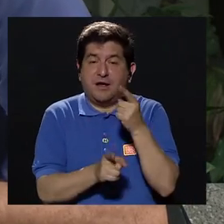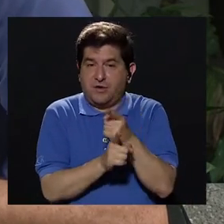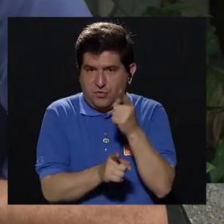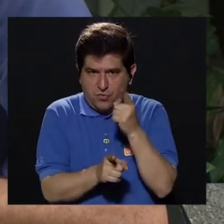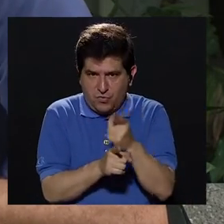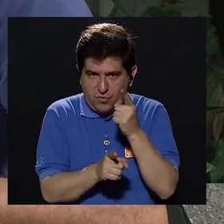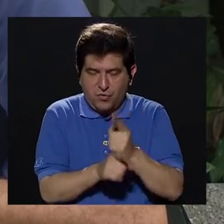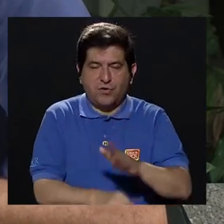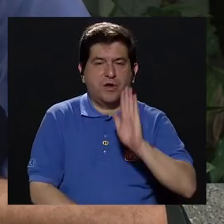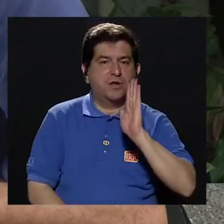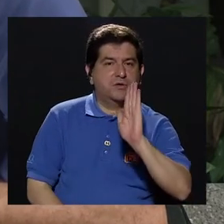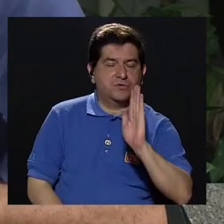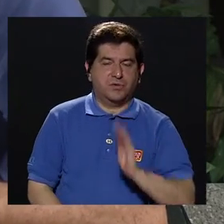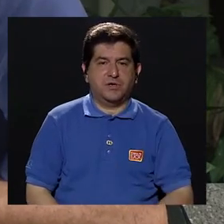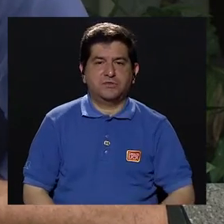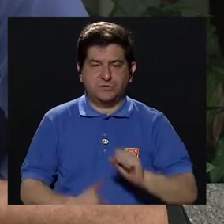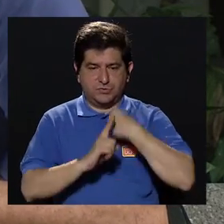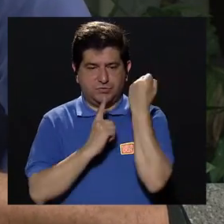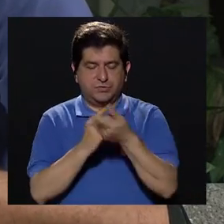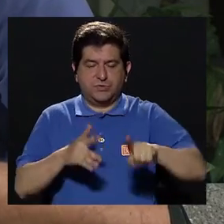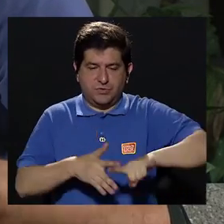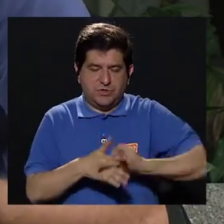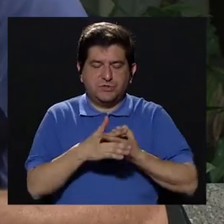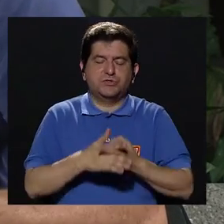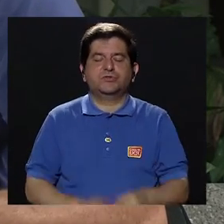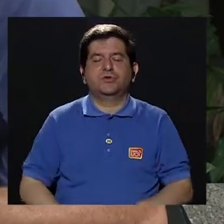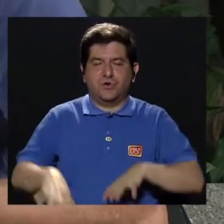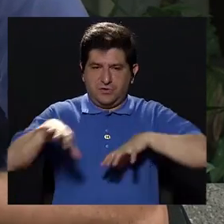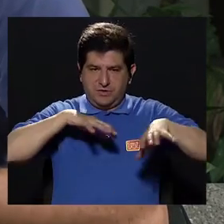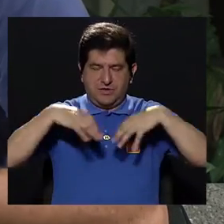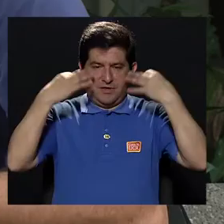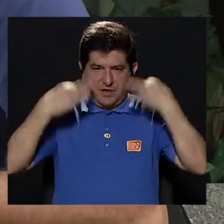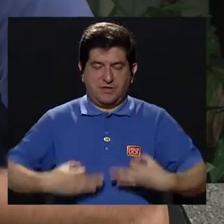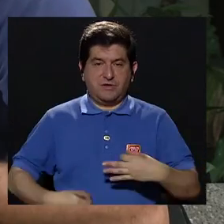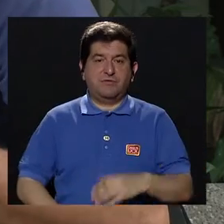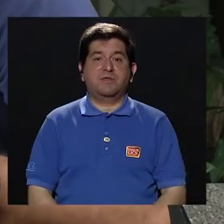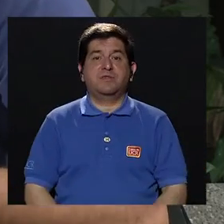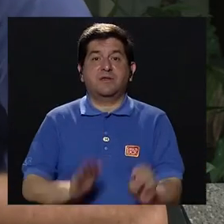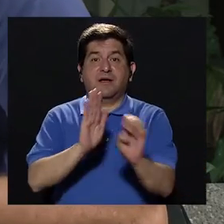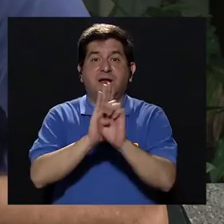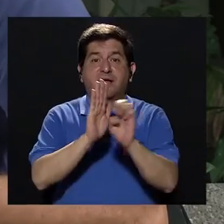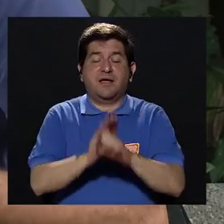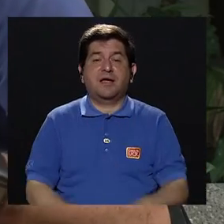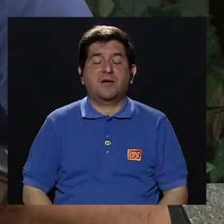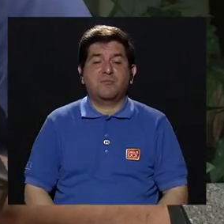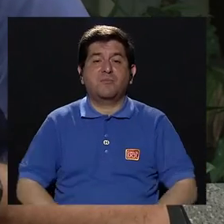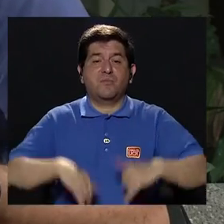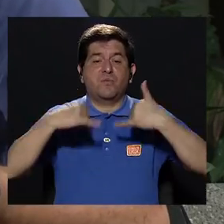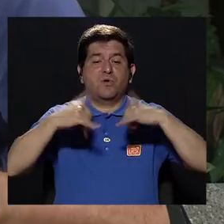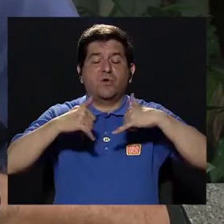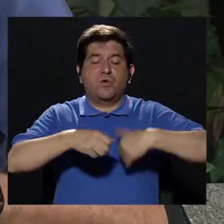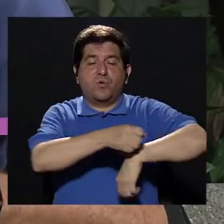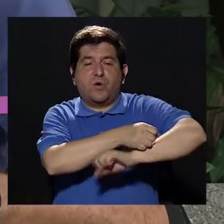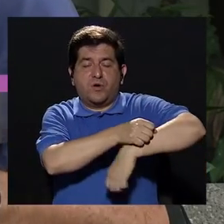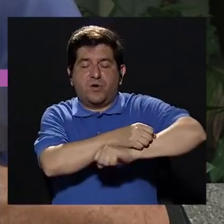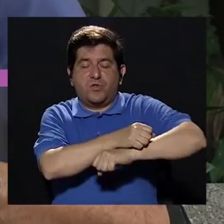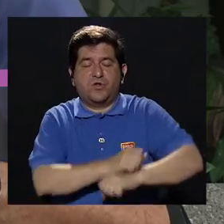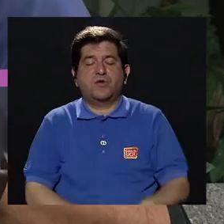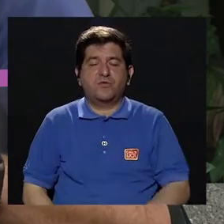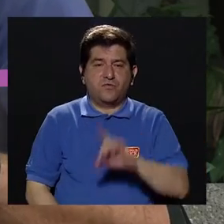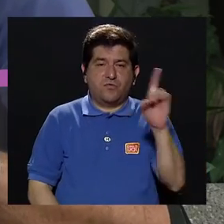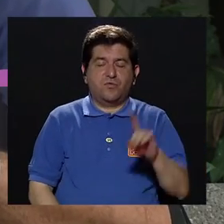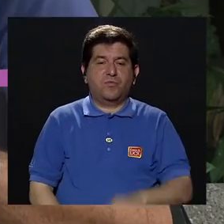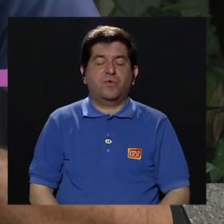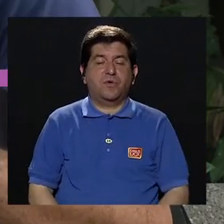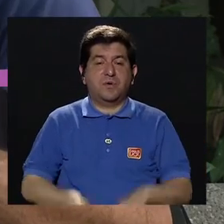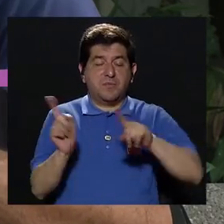algo adecuado y a su medida para poder iniciar el ejercicio, porque si no, el ejemplo de las mejengas de los domingos, el jugador